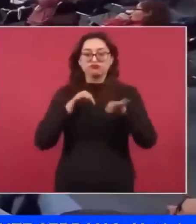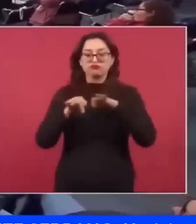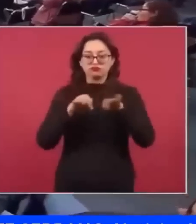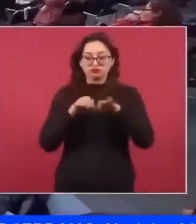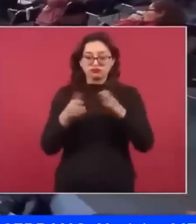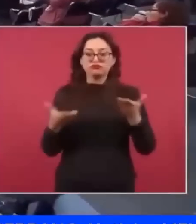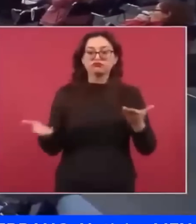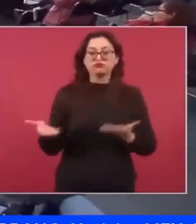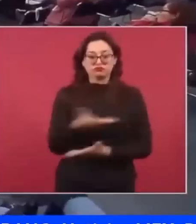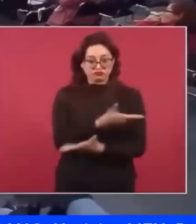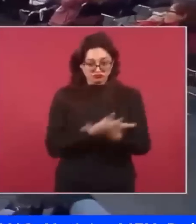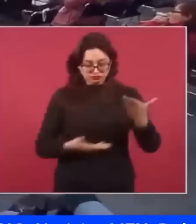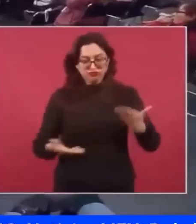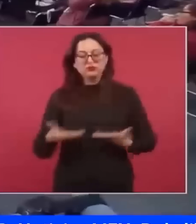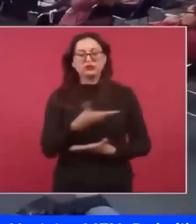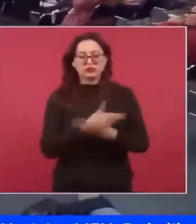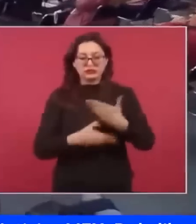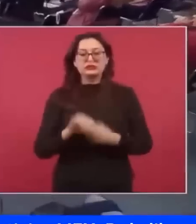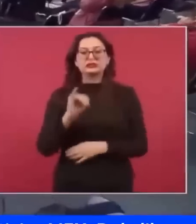pero